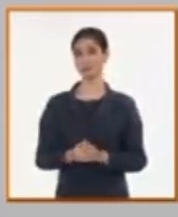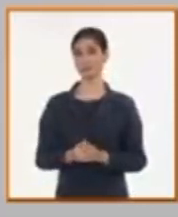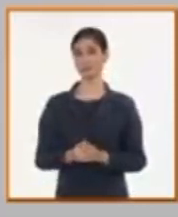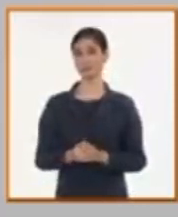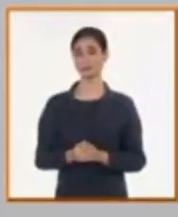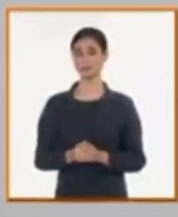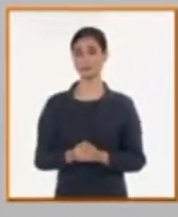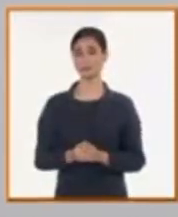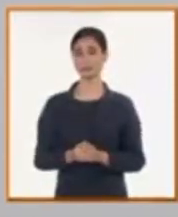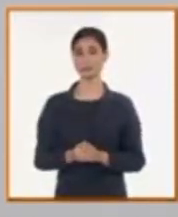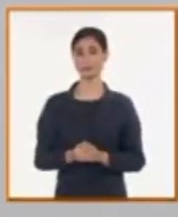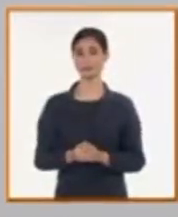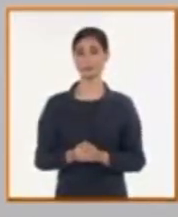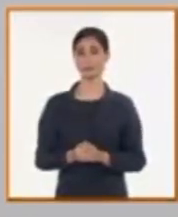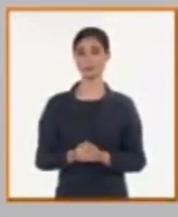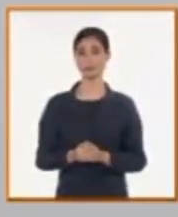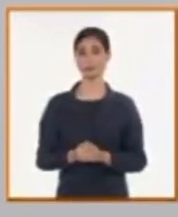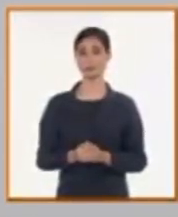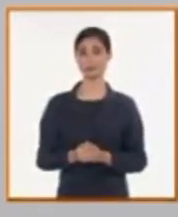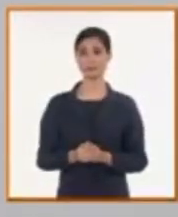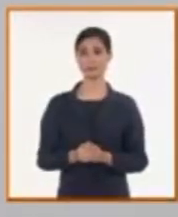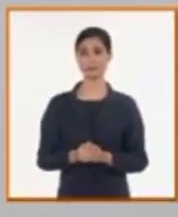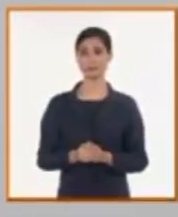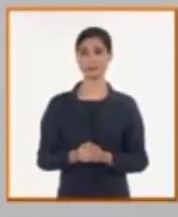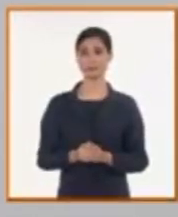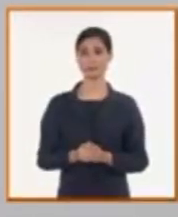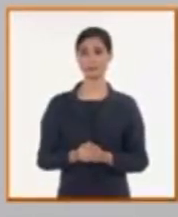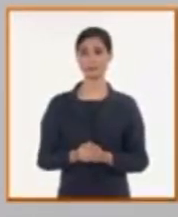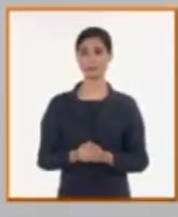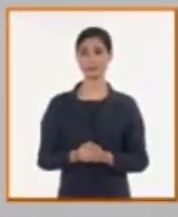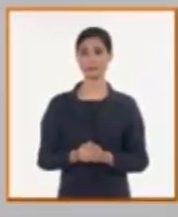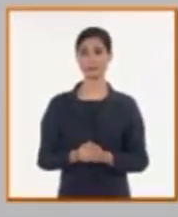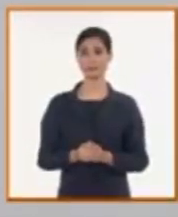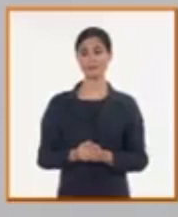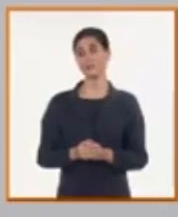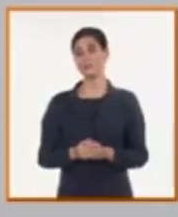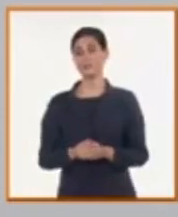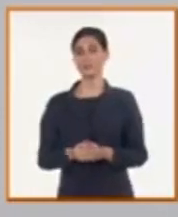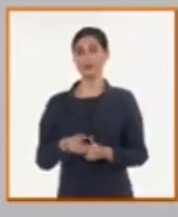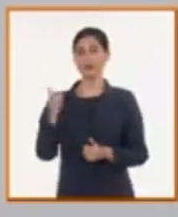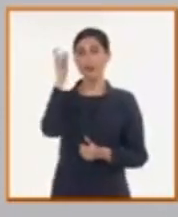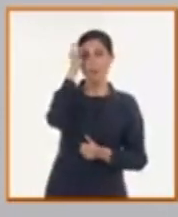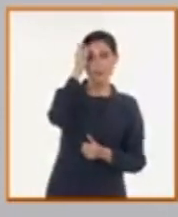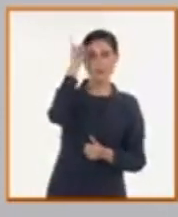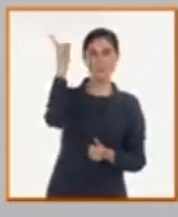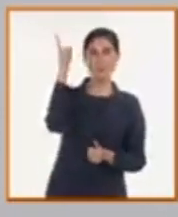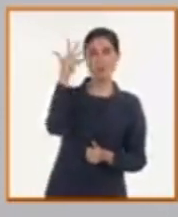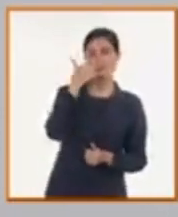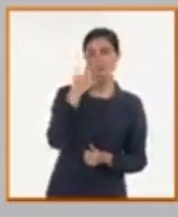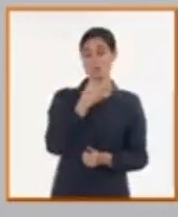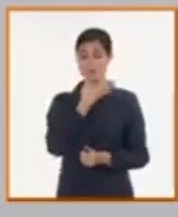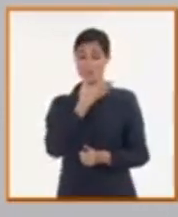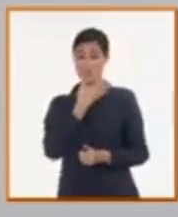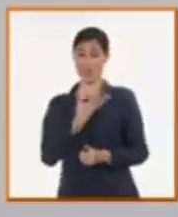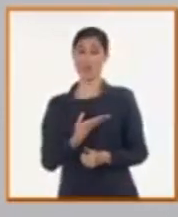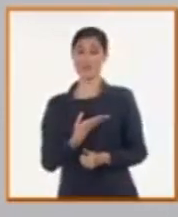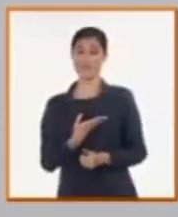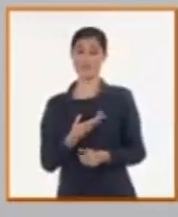concretamente. Y hay que decir de que la idea del jefe nunca fue echar la